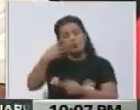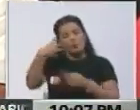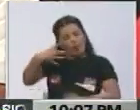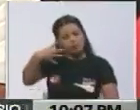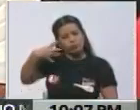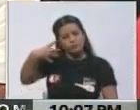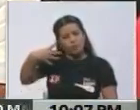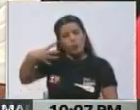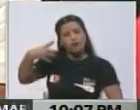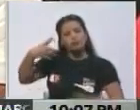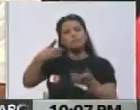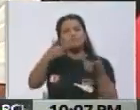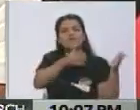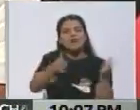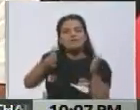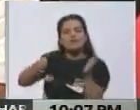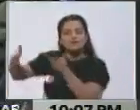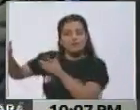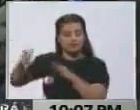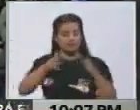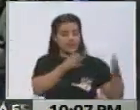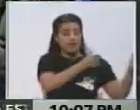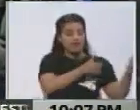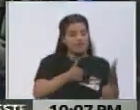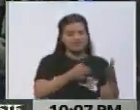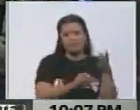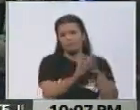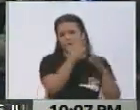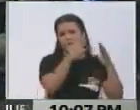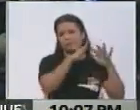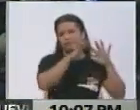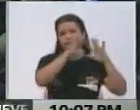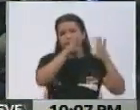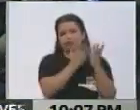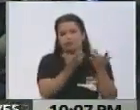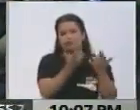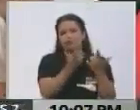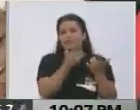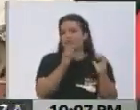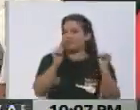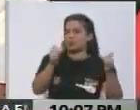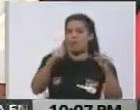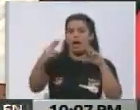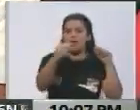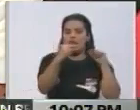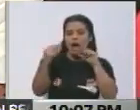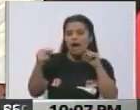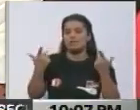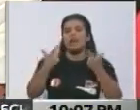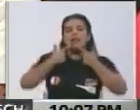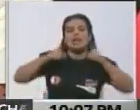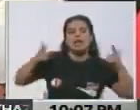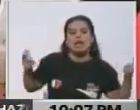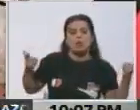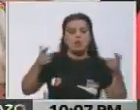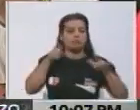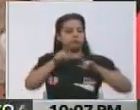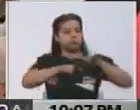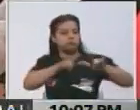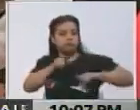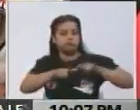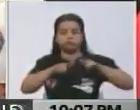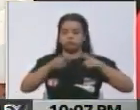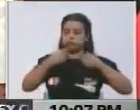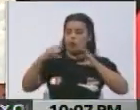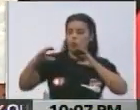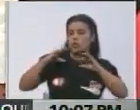El primero, el de la fundación. Se creó el lenguaje, las distintas lenguas y las comunicaciones de acuerdo a